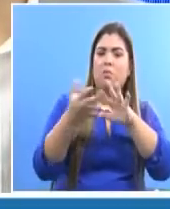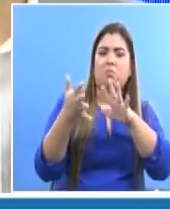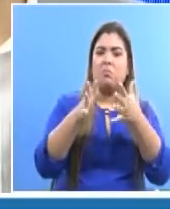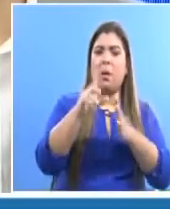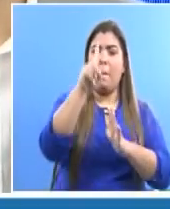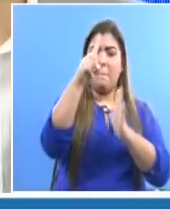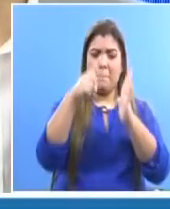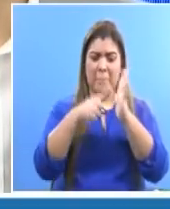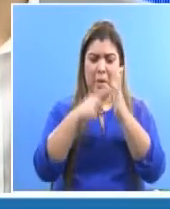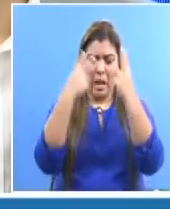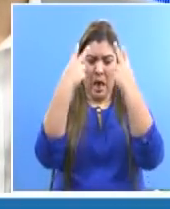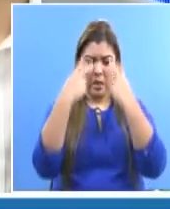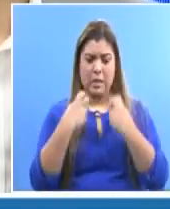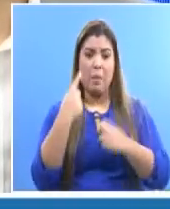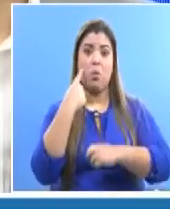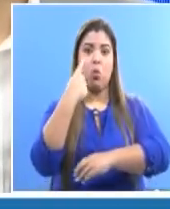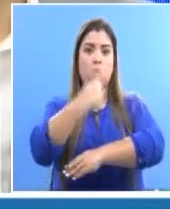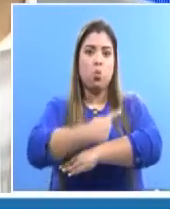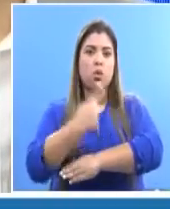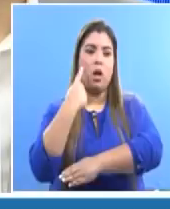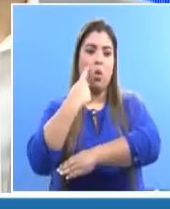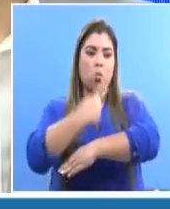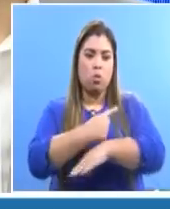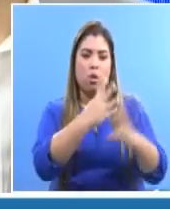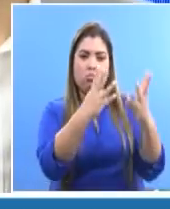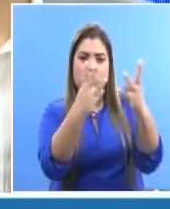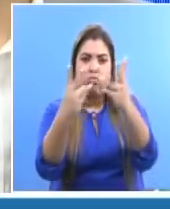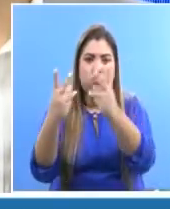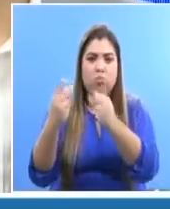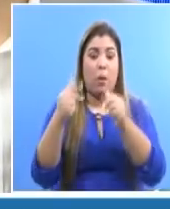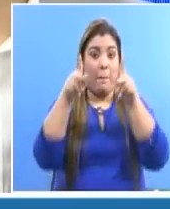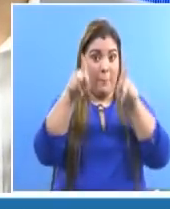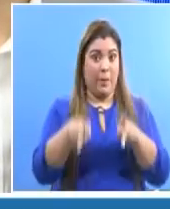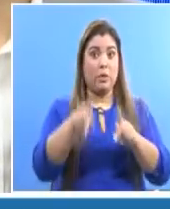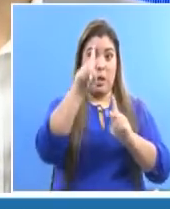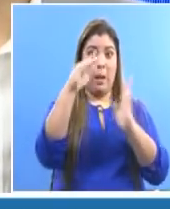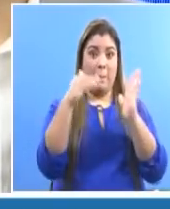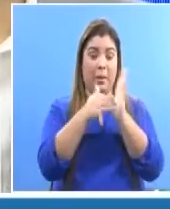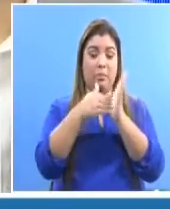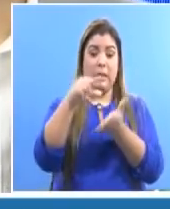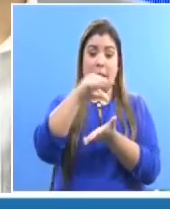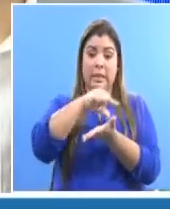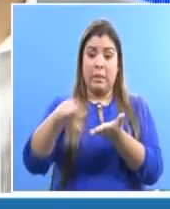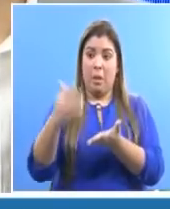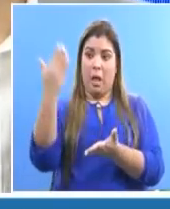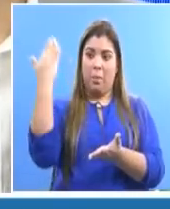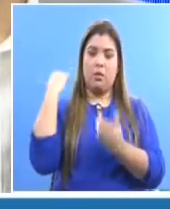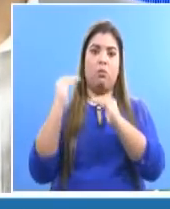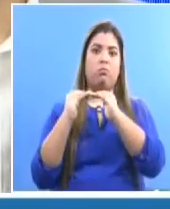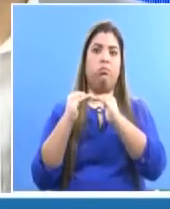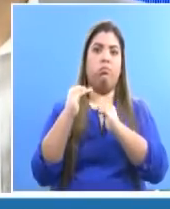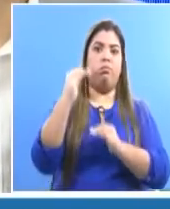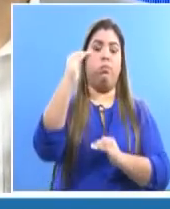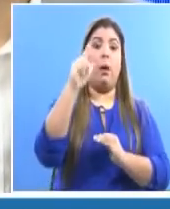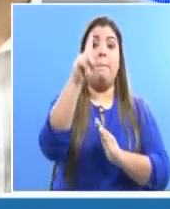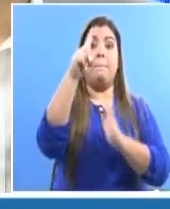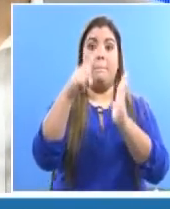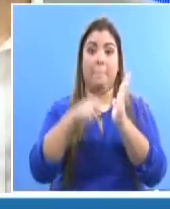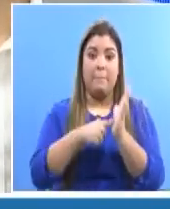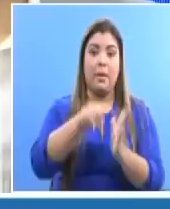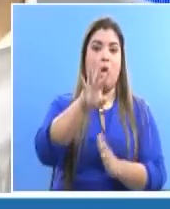de 1.000 pruebas por día. Actualmente ese promedio desde la semana pasada se ha aumentado hasta